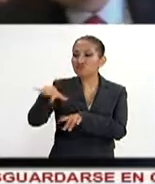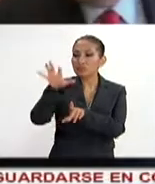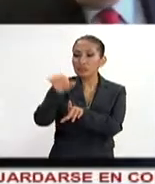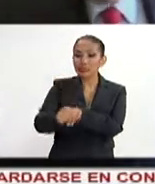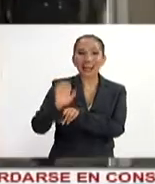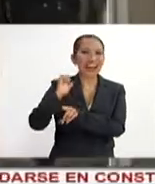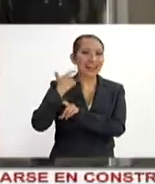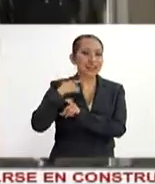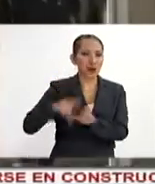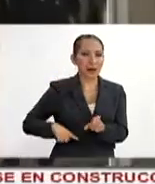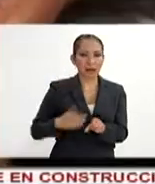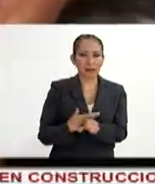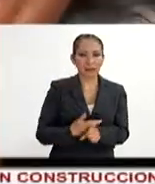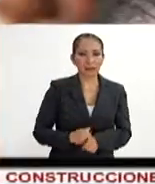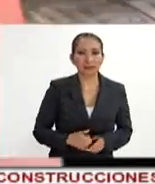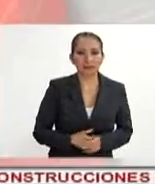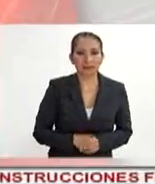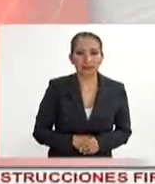contra del exgobernador.